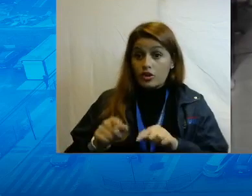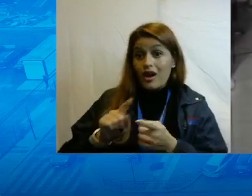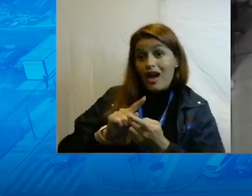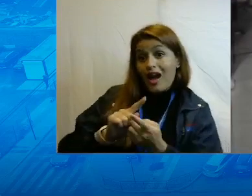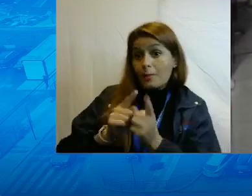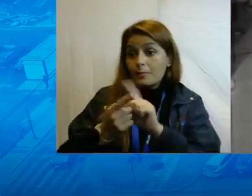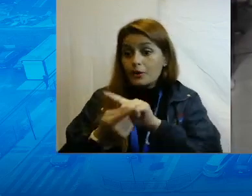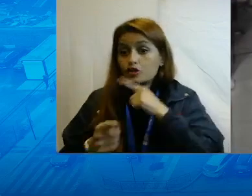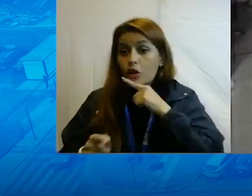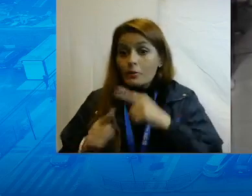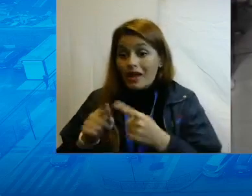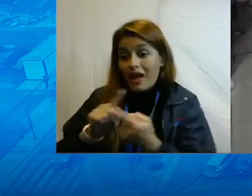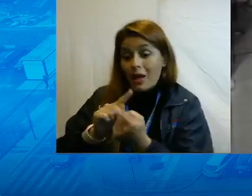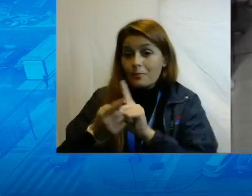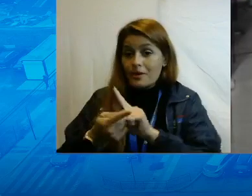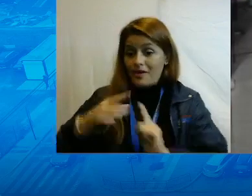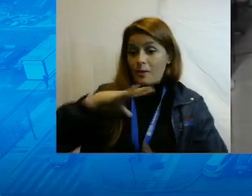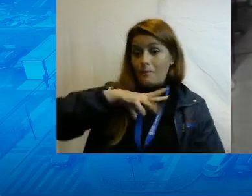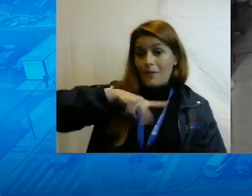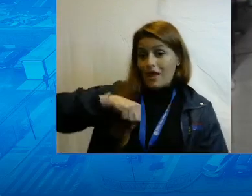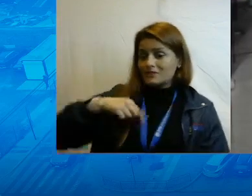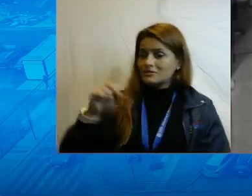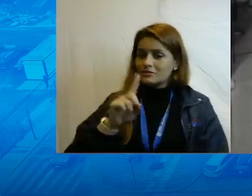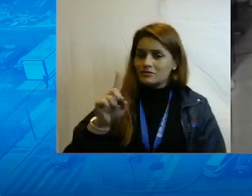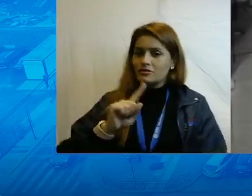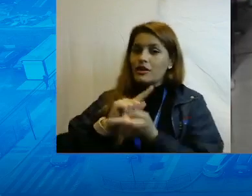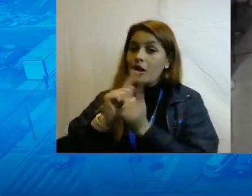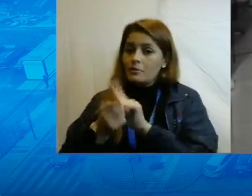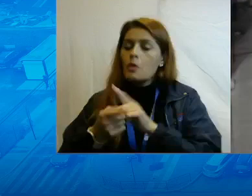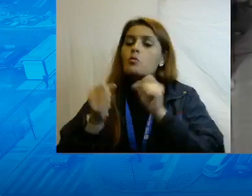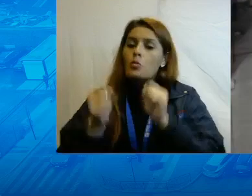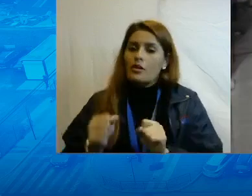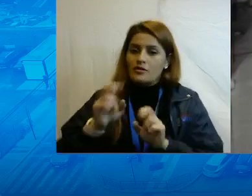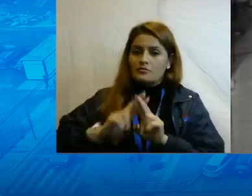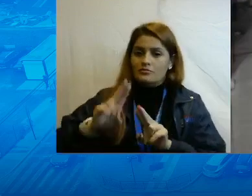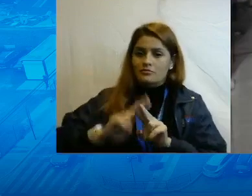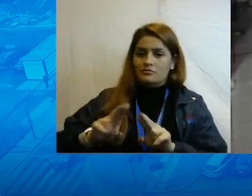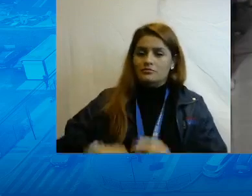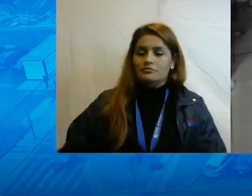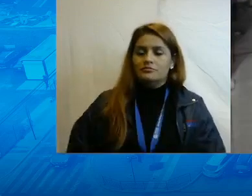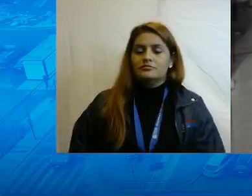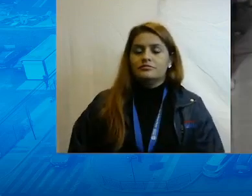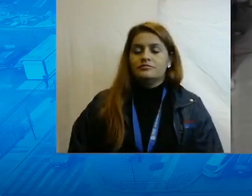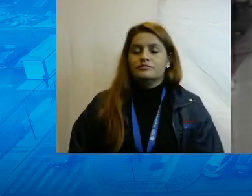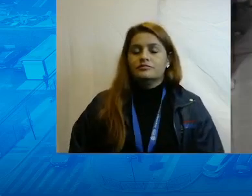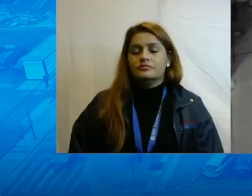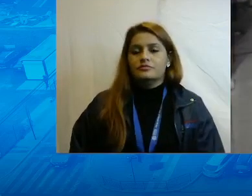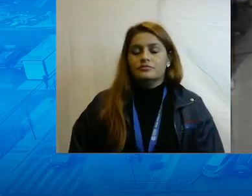regularizando y verlo en otro consejo también, para entregar los avances.